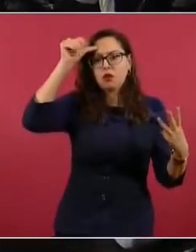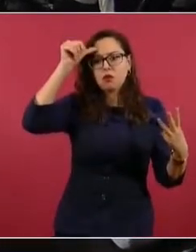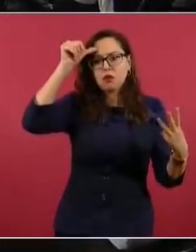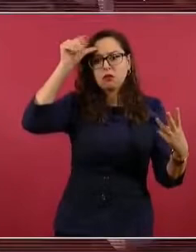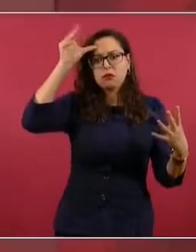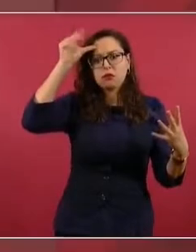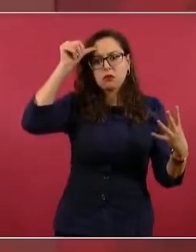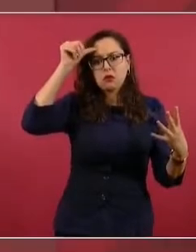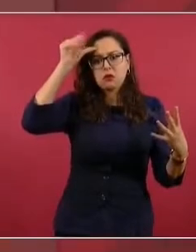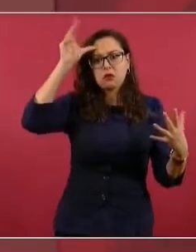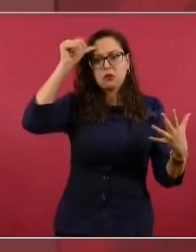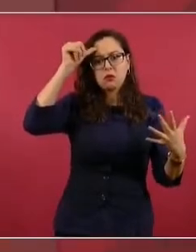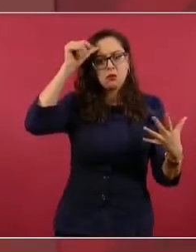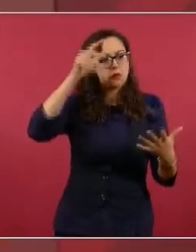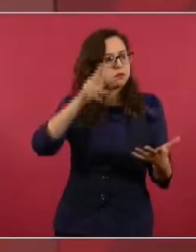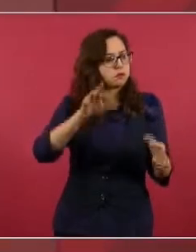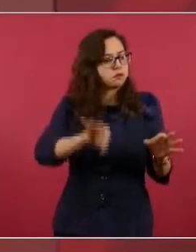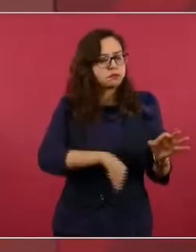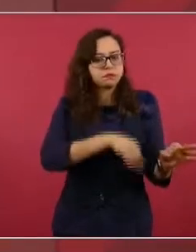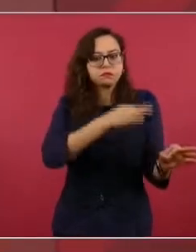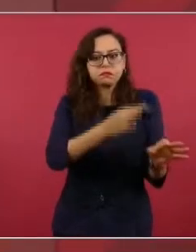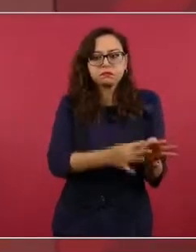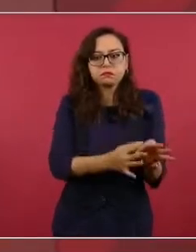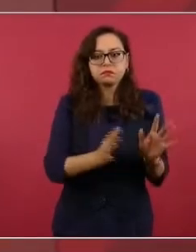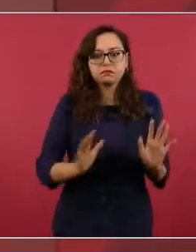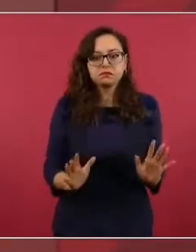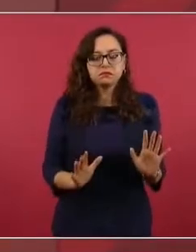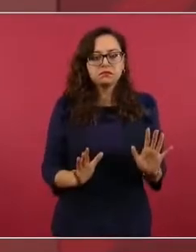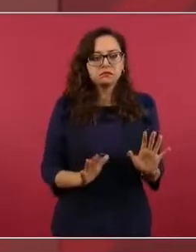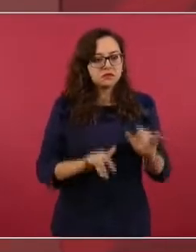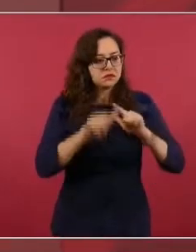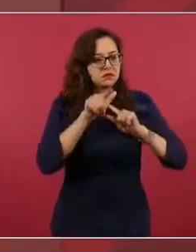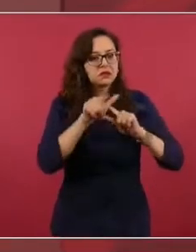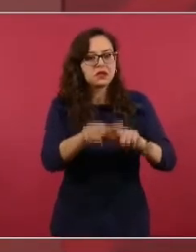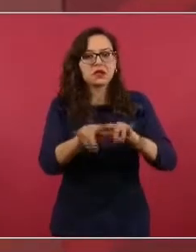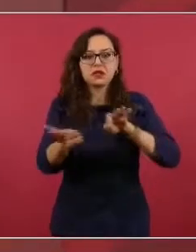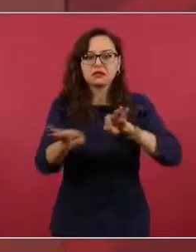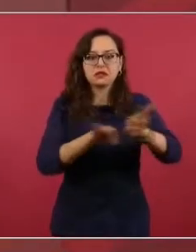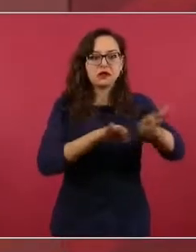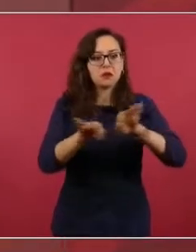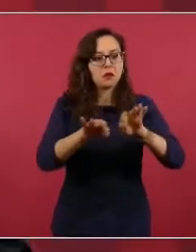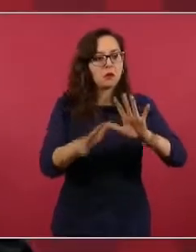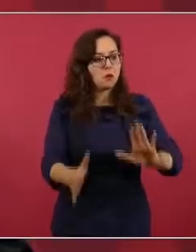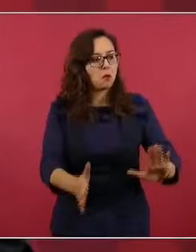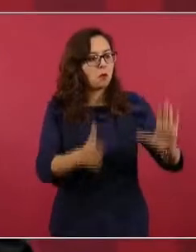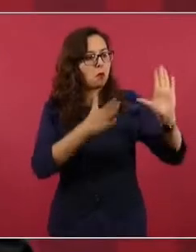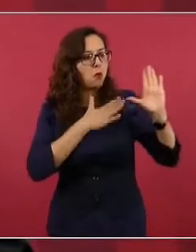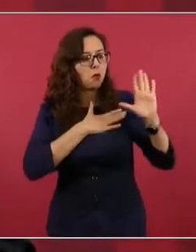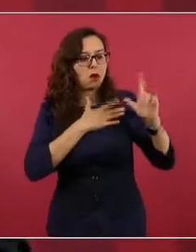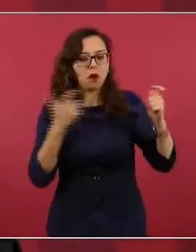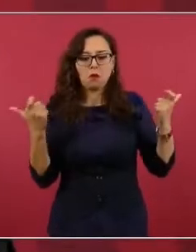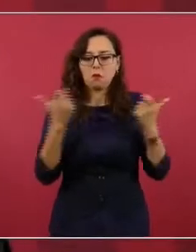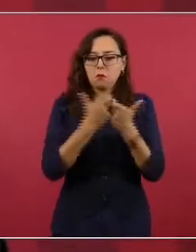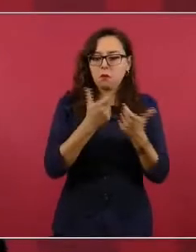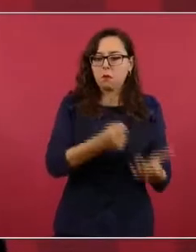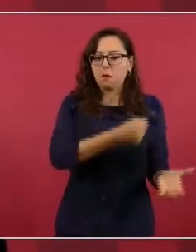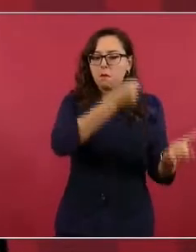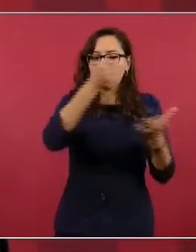eso, se hicieron compromisos de inversión por 25,000 millones de